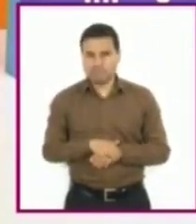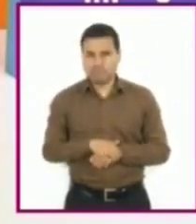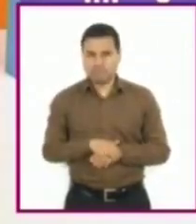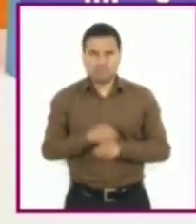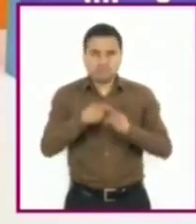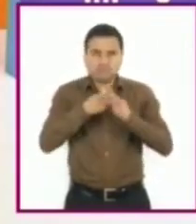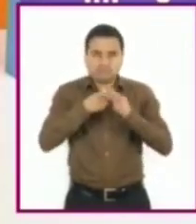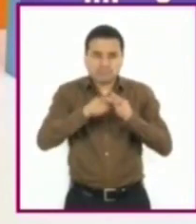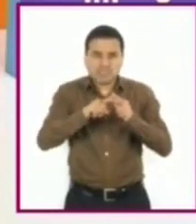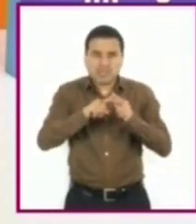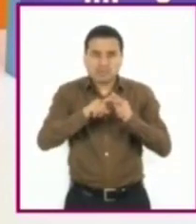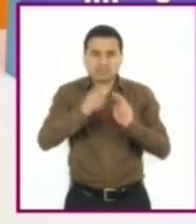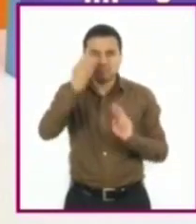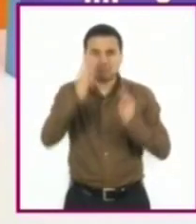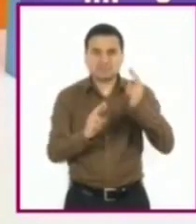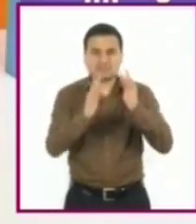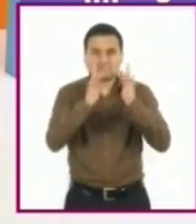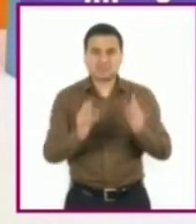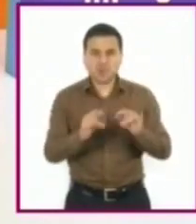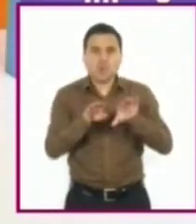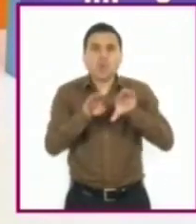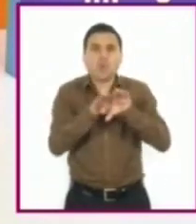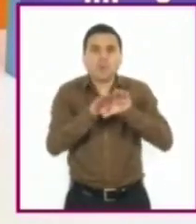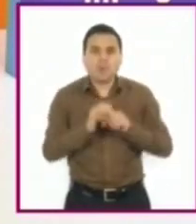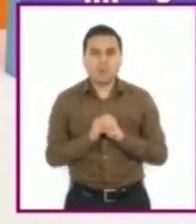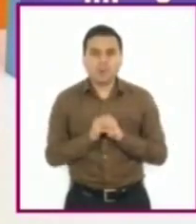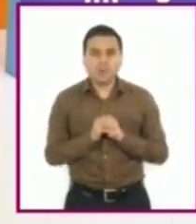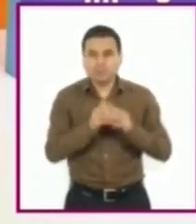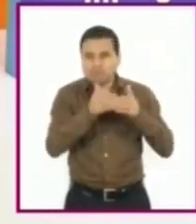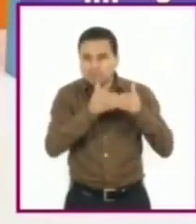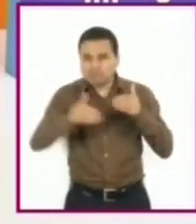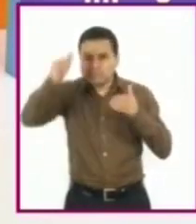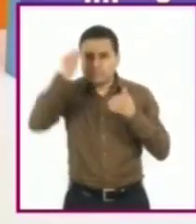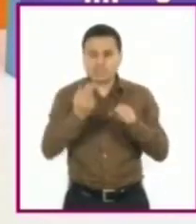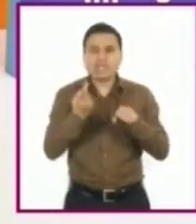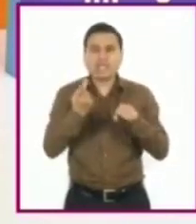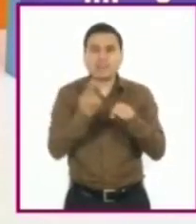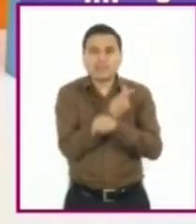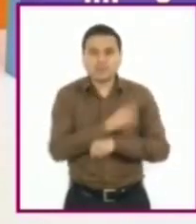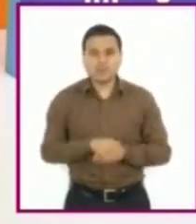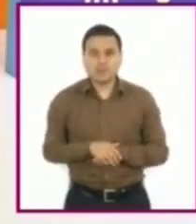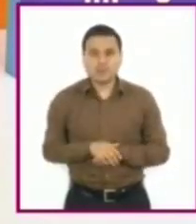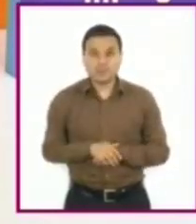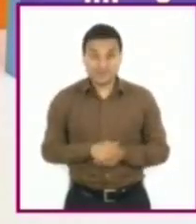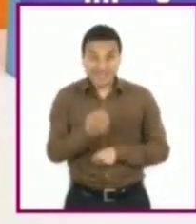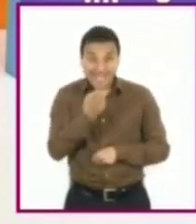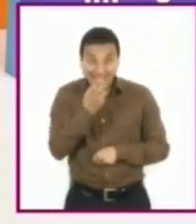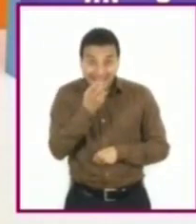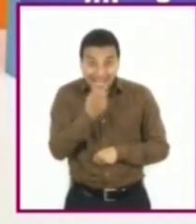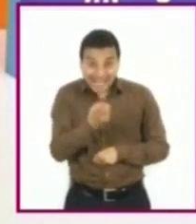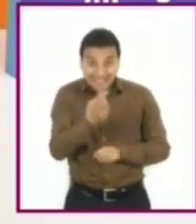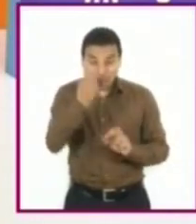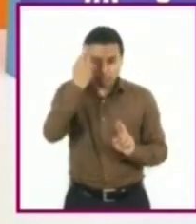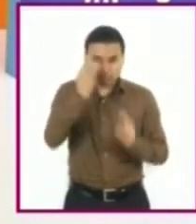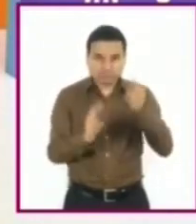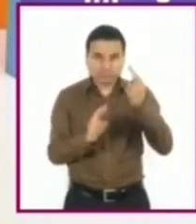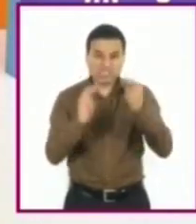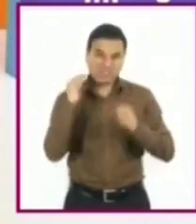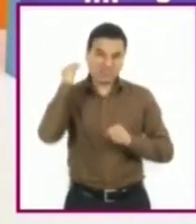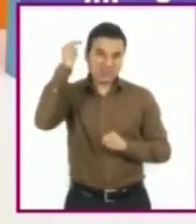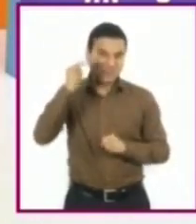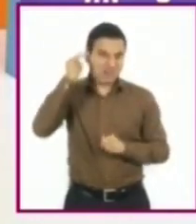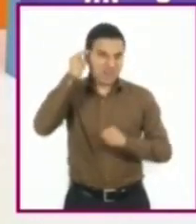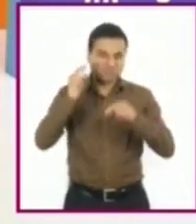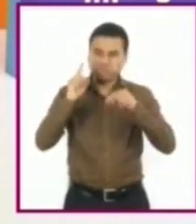la Revolución Francesa y cómo este proceso marcó el inicio del fin de la monarquía absoluta y de la sociedad